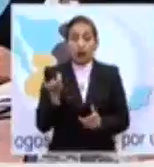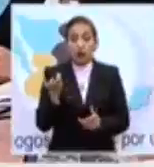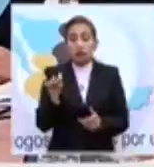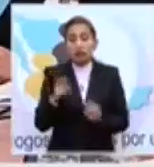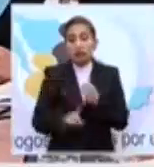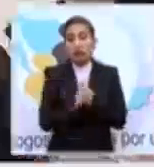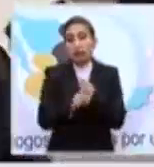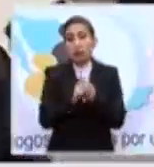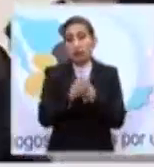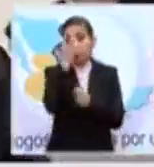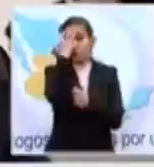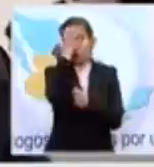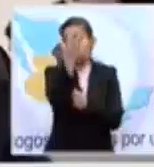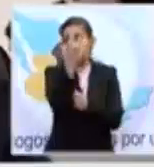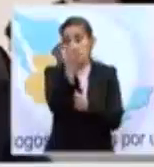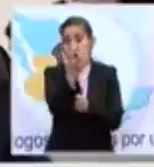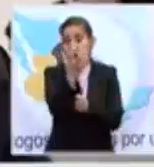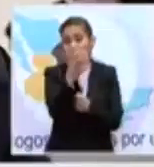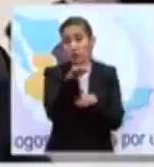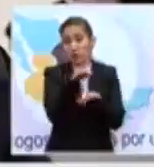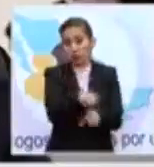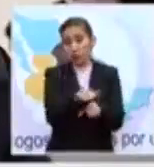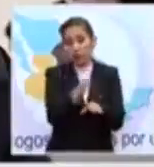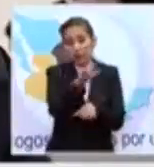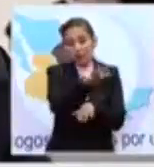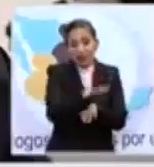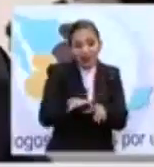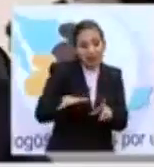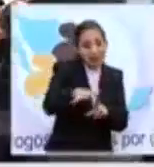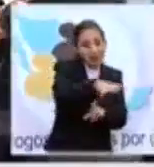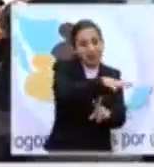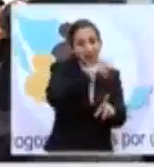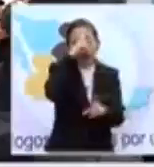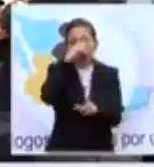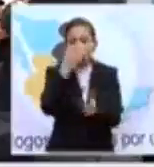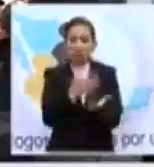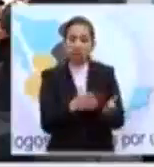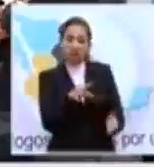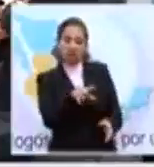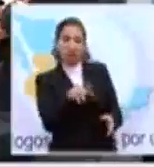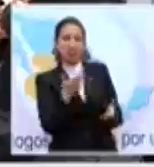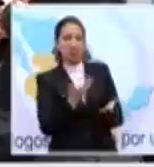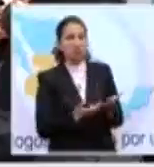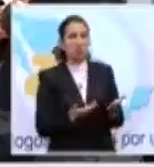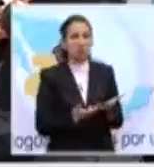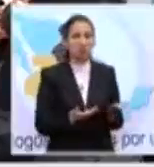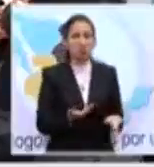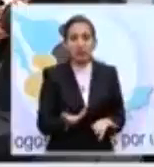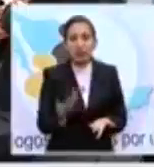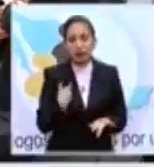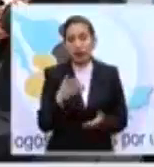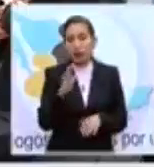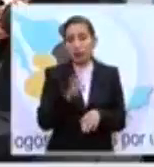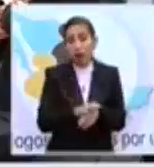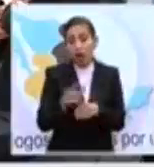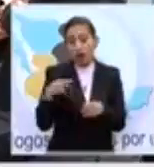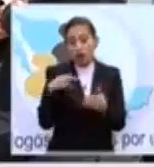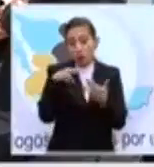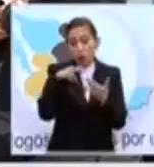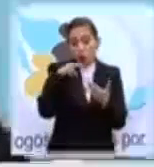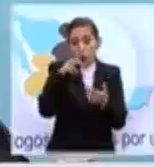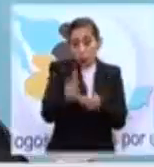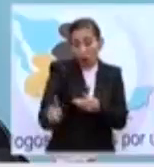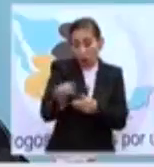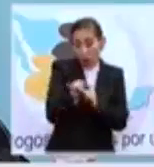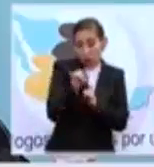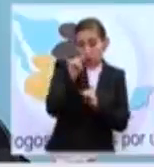problema muy, muy serio acerca de las condiciones que tiene todavía este país. Obviamente, o más bien en las zonas